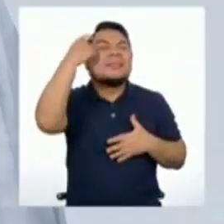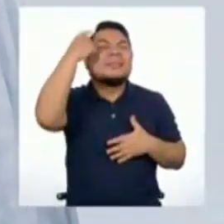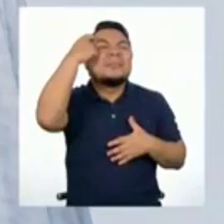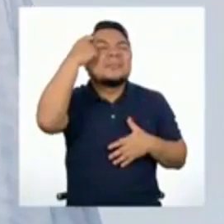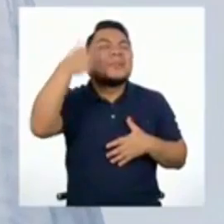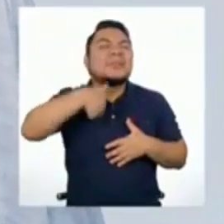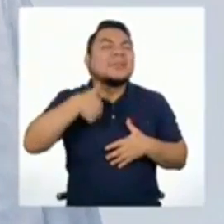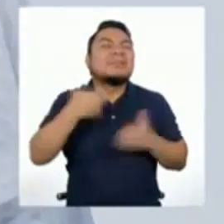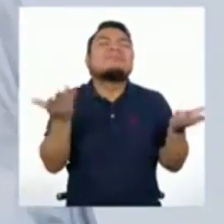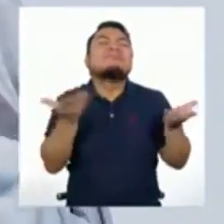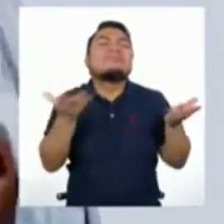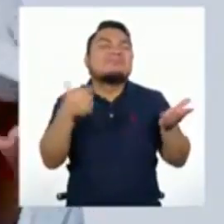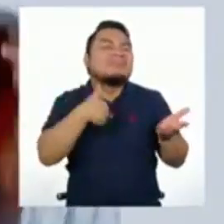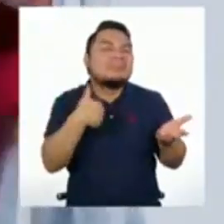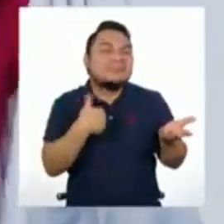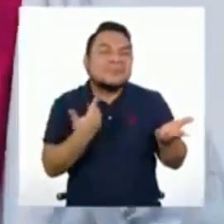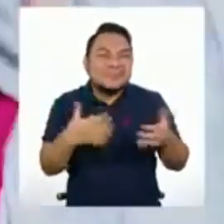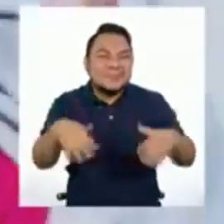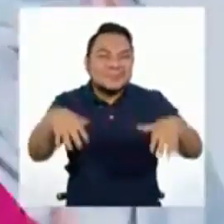¿Adivinan qué soy?